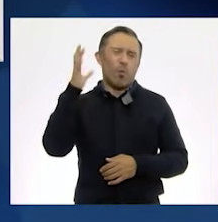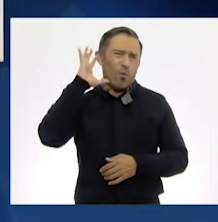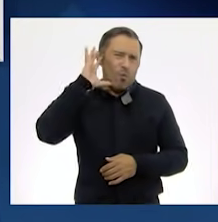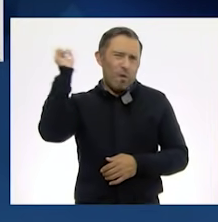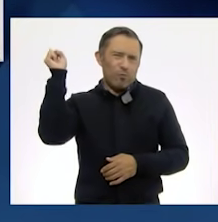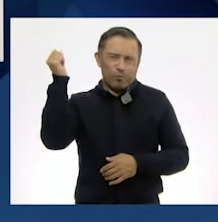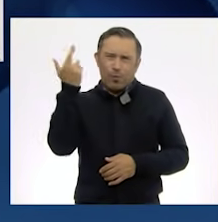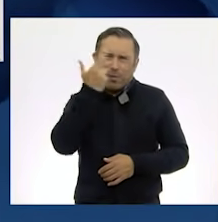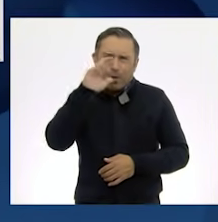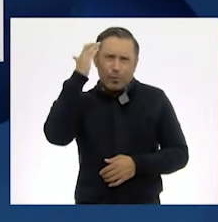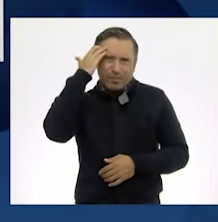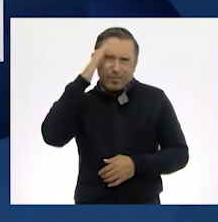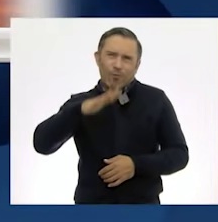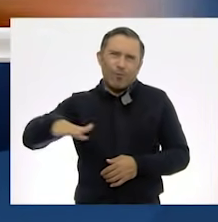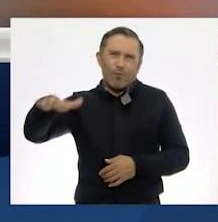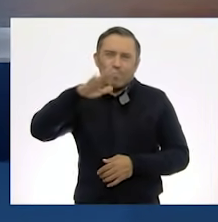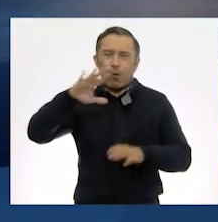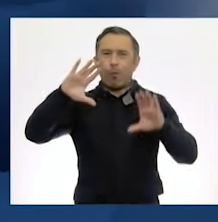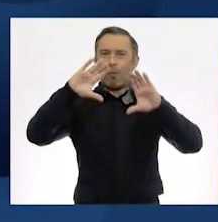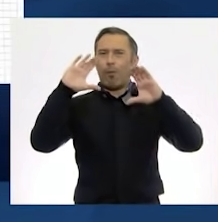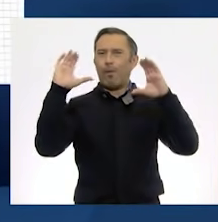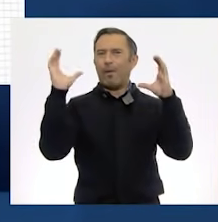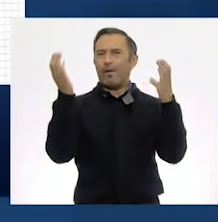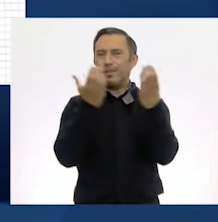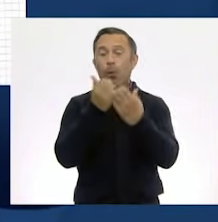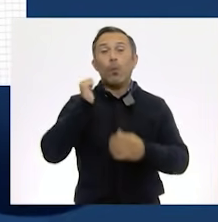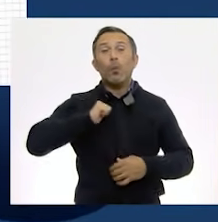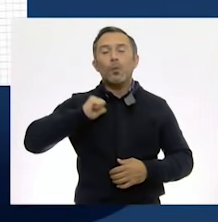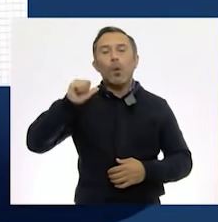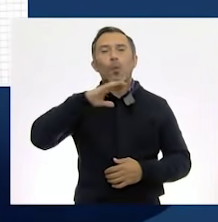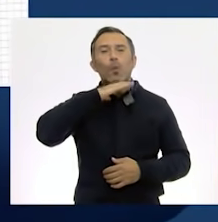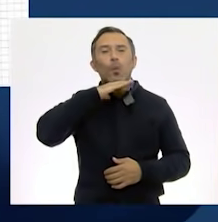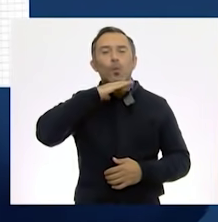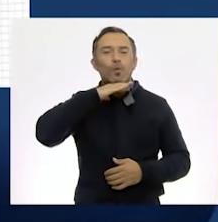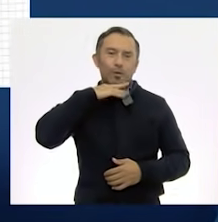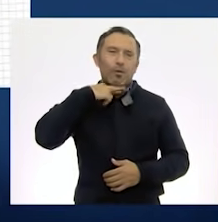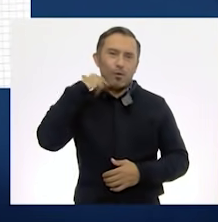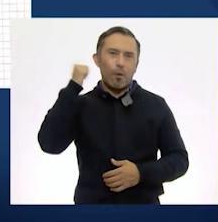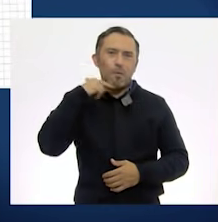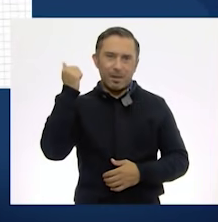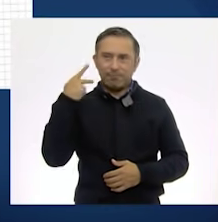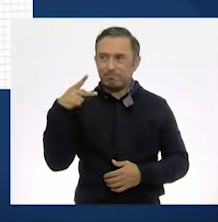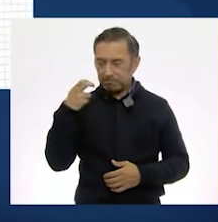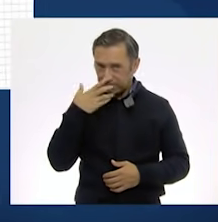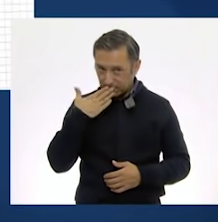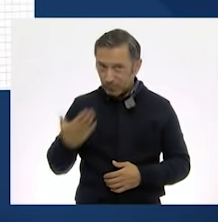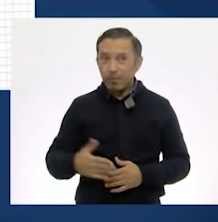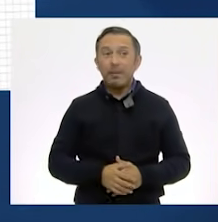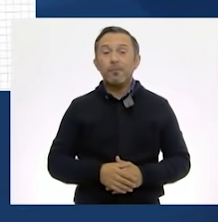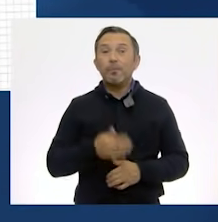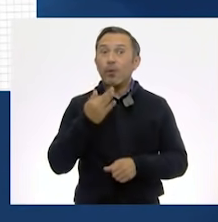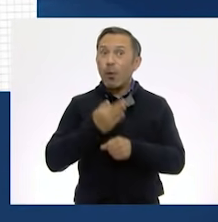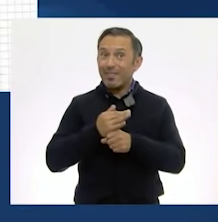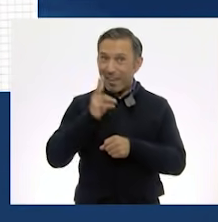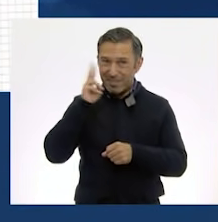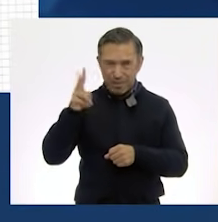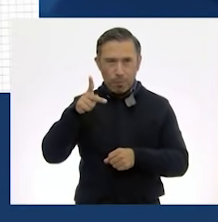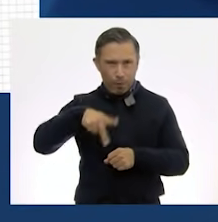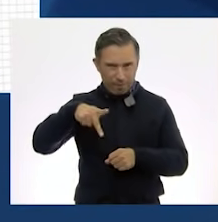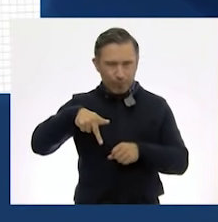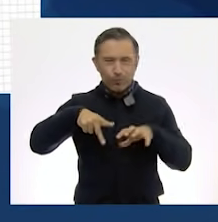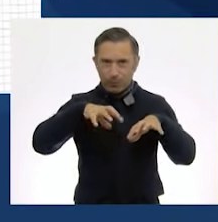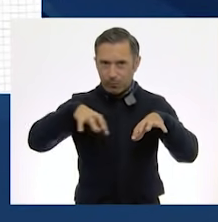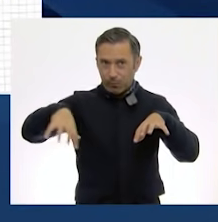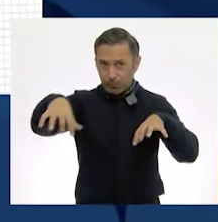que perteneció a la cultura romana. Muy bien, María. Ahora registremos estas civilizaciones que acabamos de mencionar, puesto